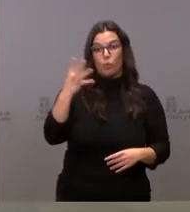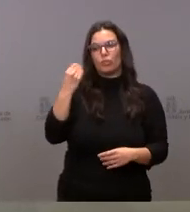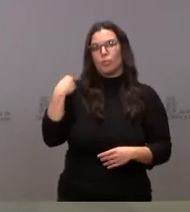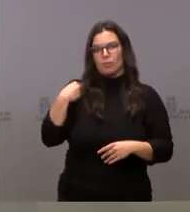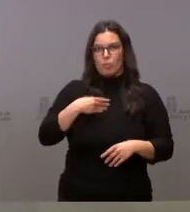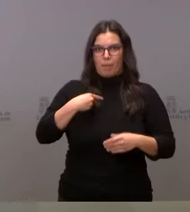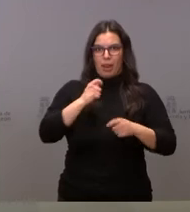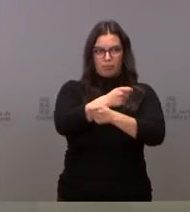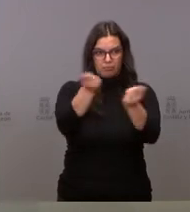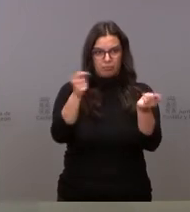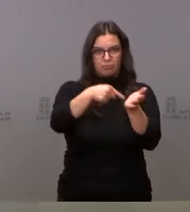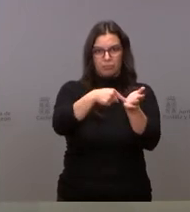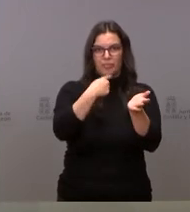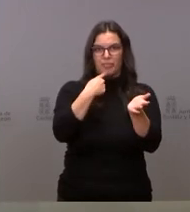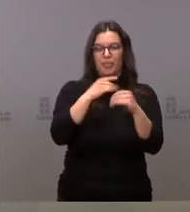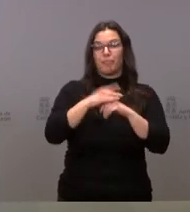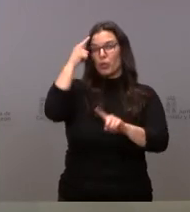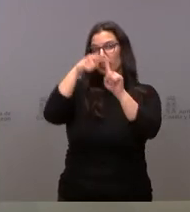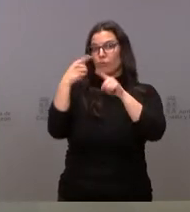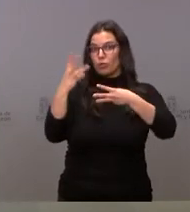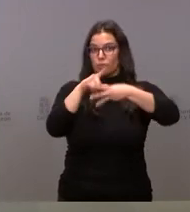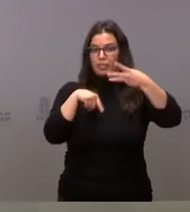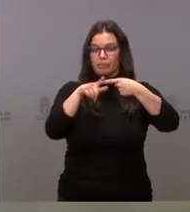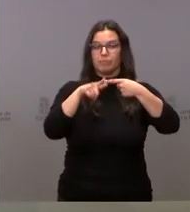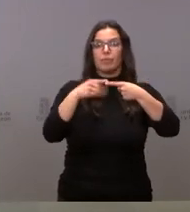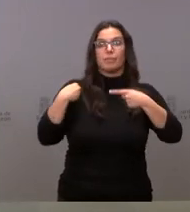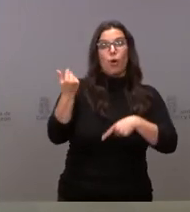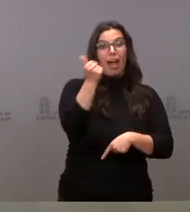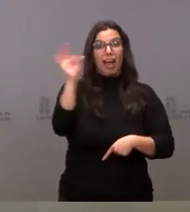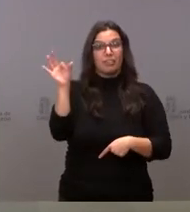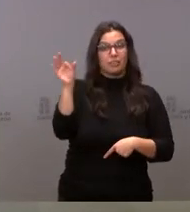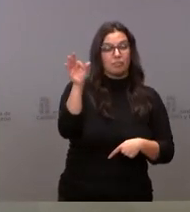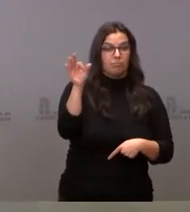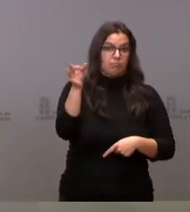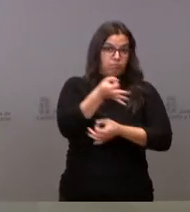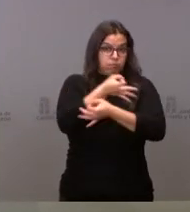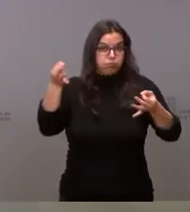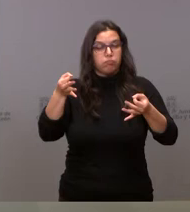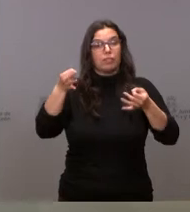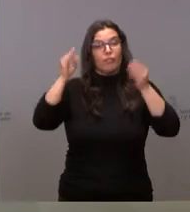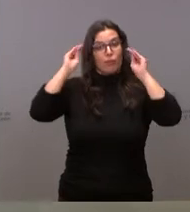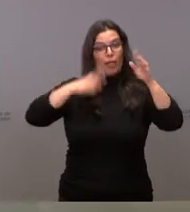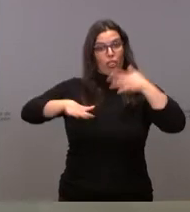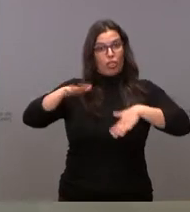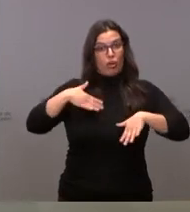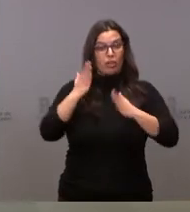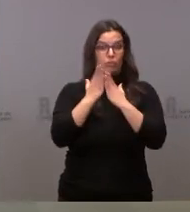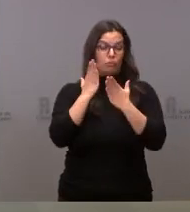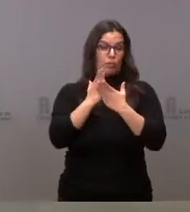nota de prensa con tres grandes objetivos reforzar la excelencia en la formación de los estudiantes universitarios